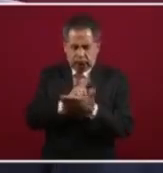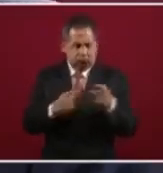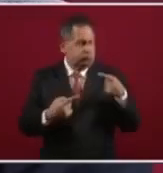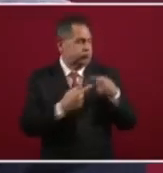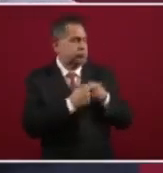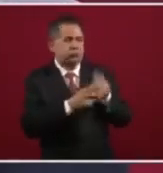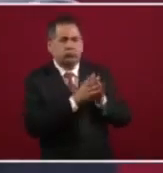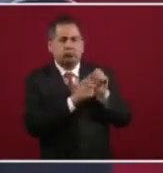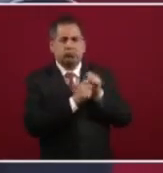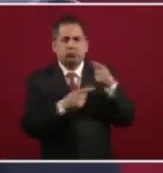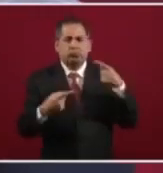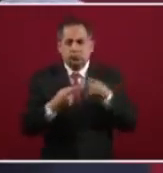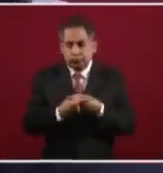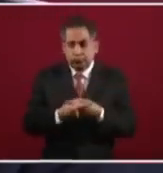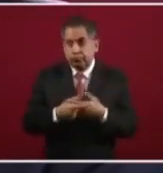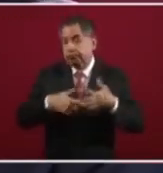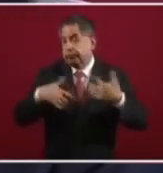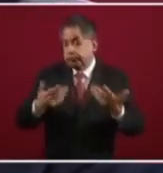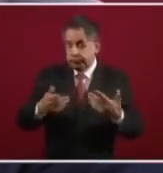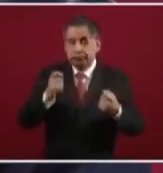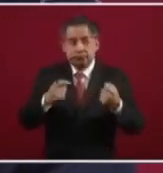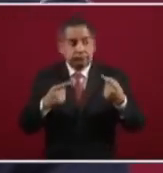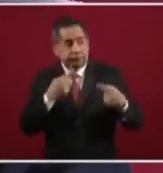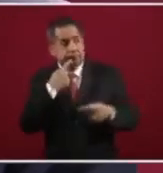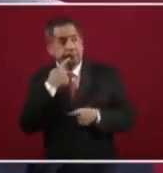Y al impugnarse la ley,